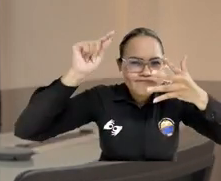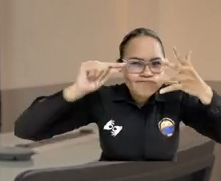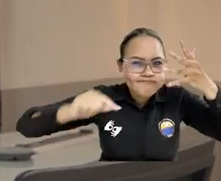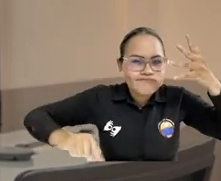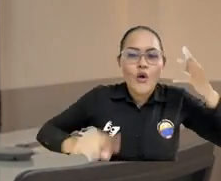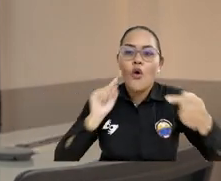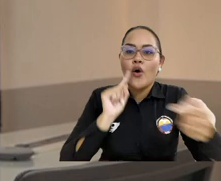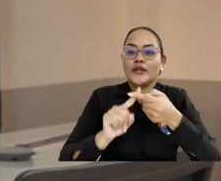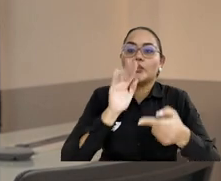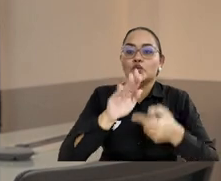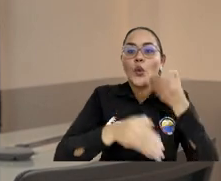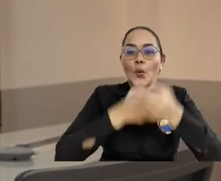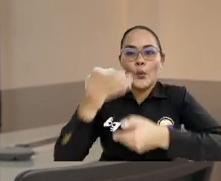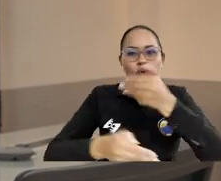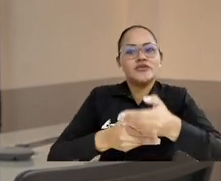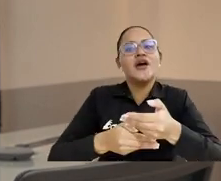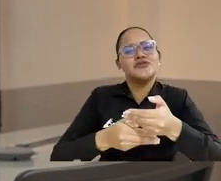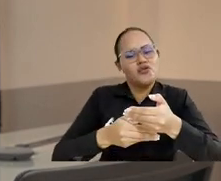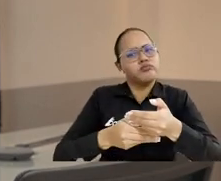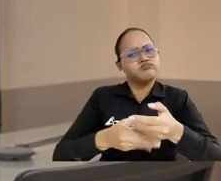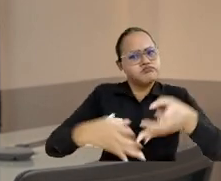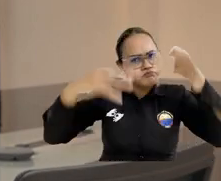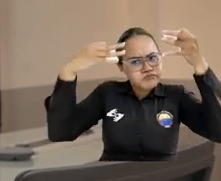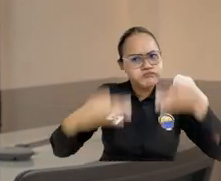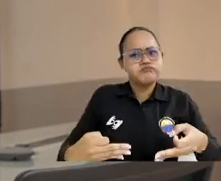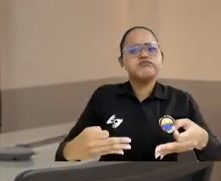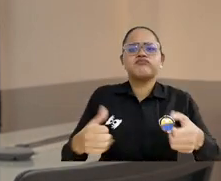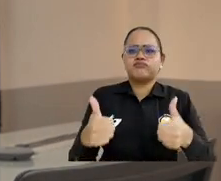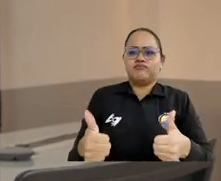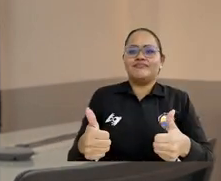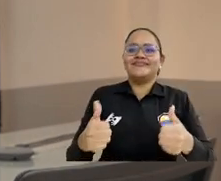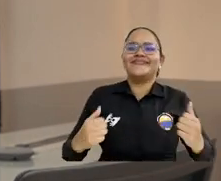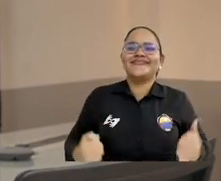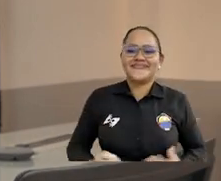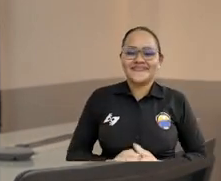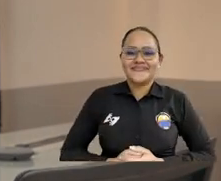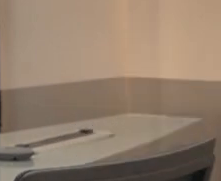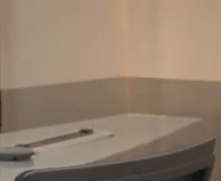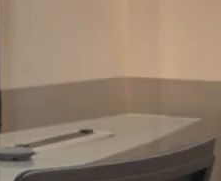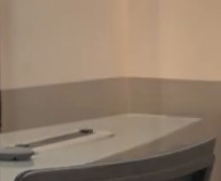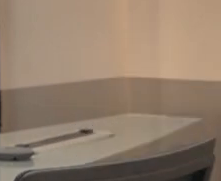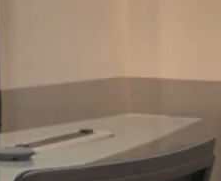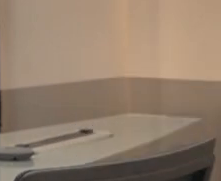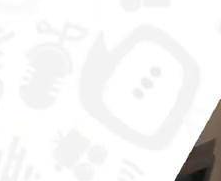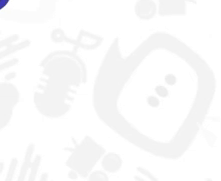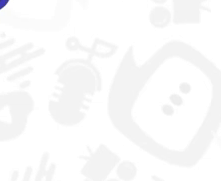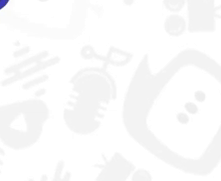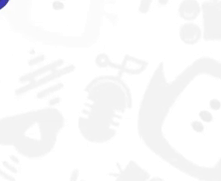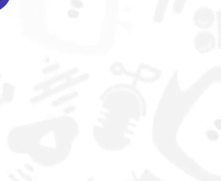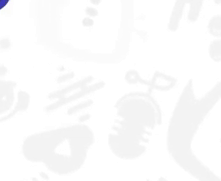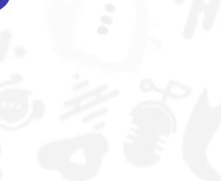necesarias para asegurar un proceso de elección confiable y seguro.